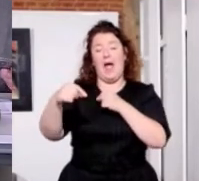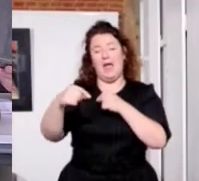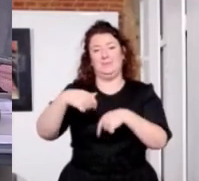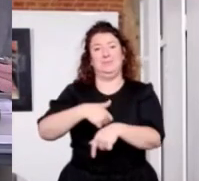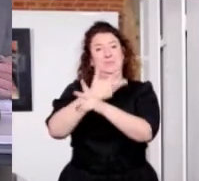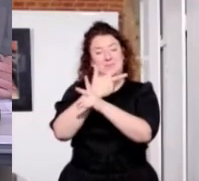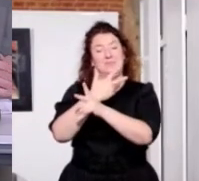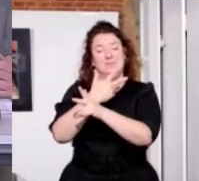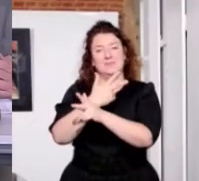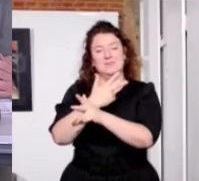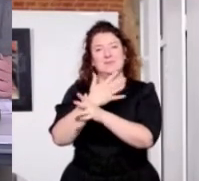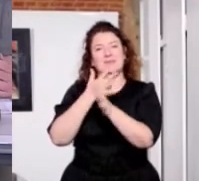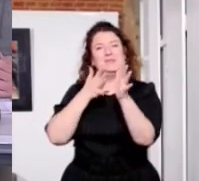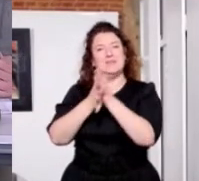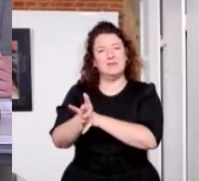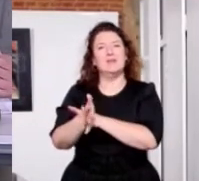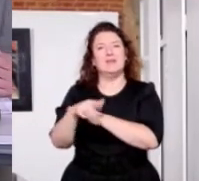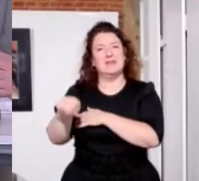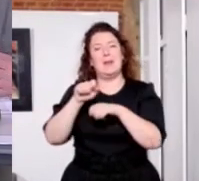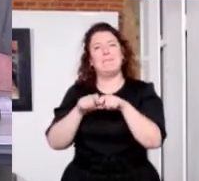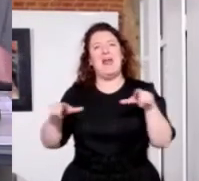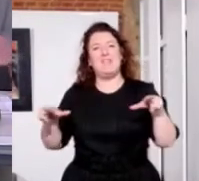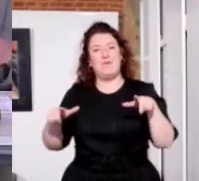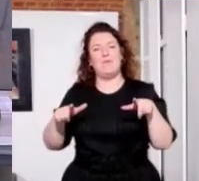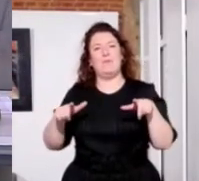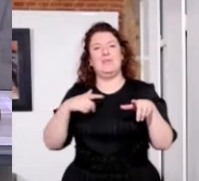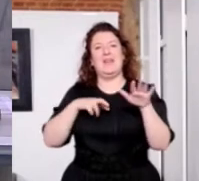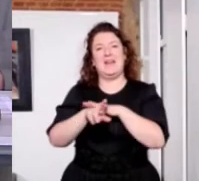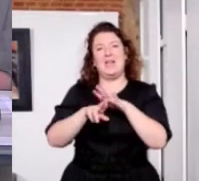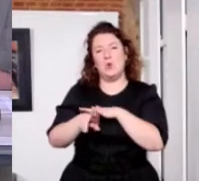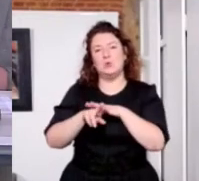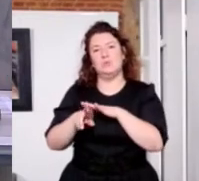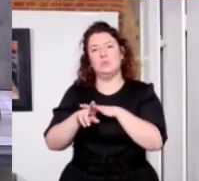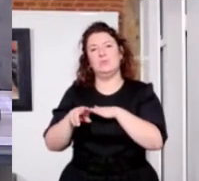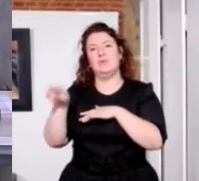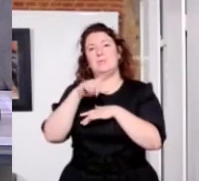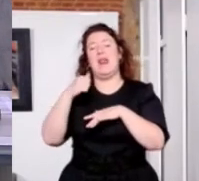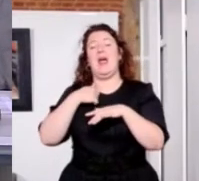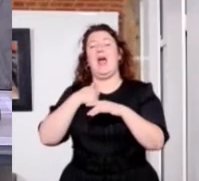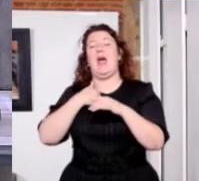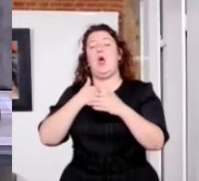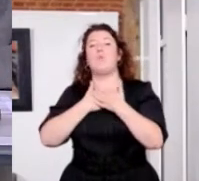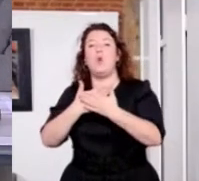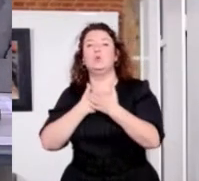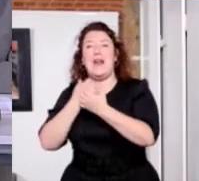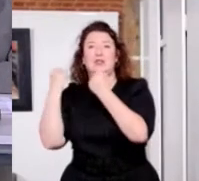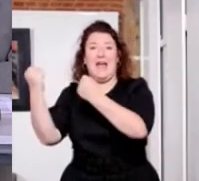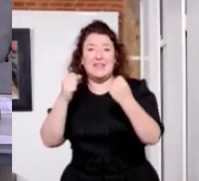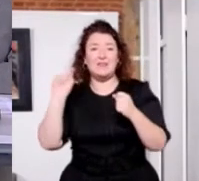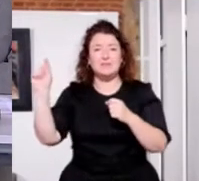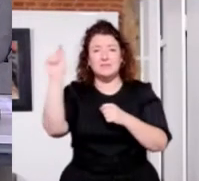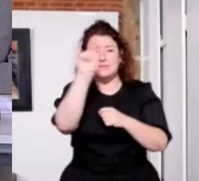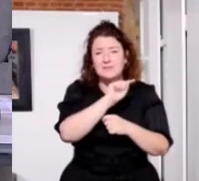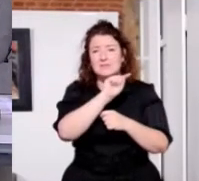alguna forma ya demuestra que esta plataforma de recursos para entidades del voluntariado, que tiene un formato